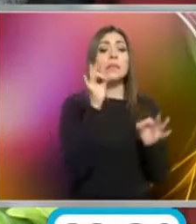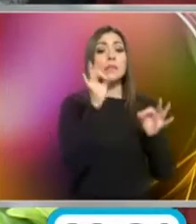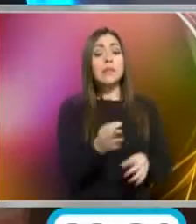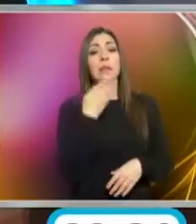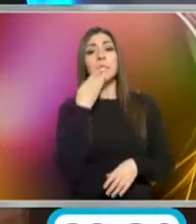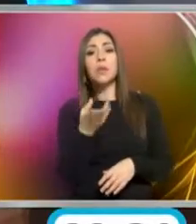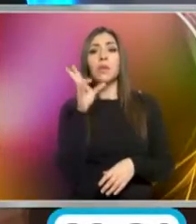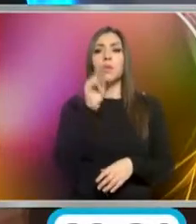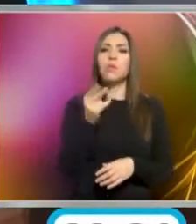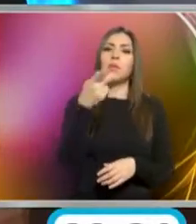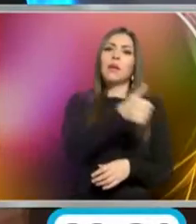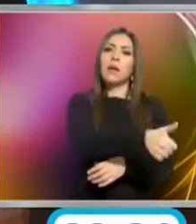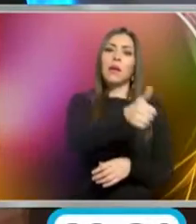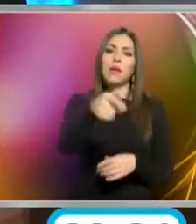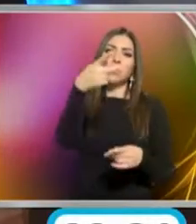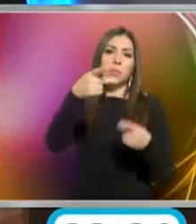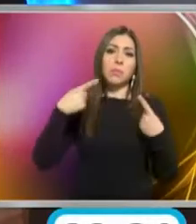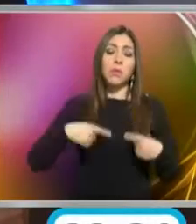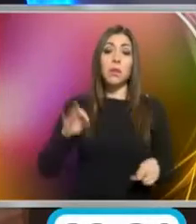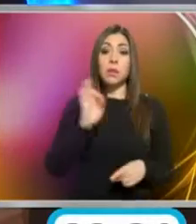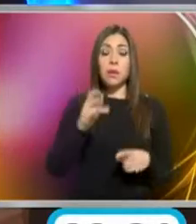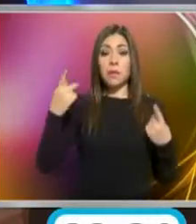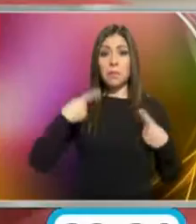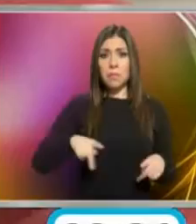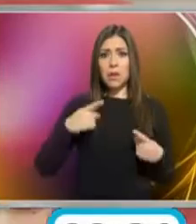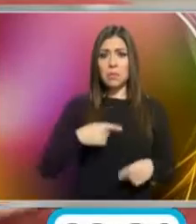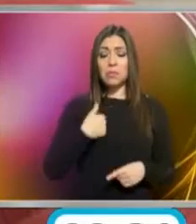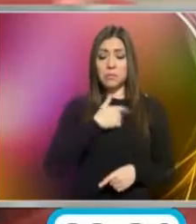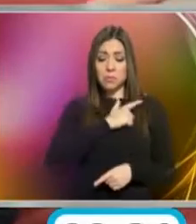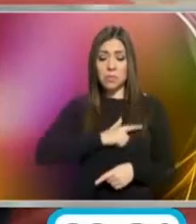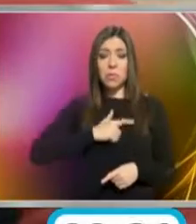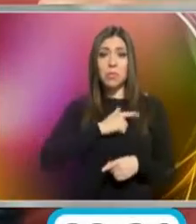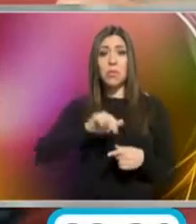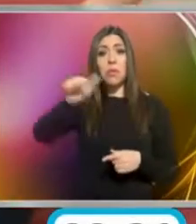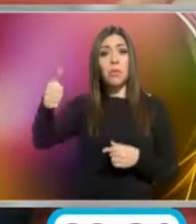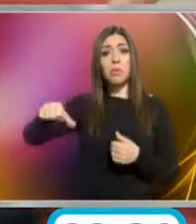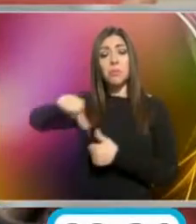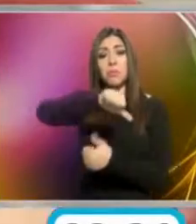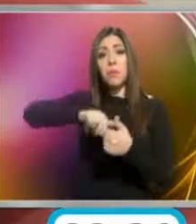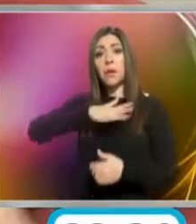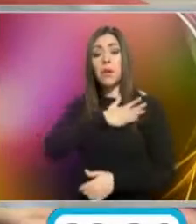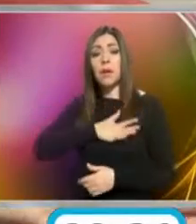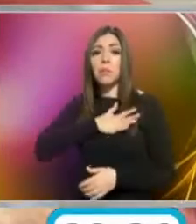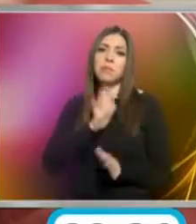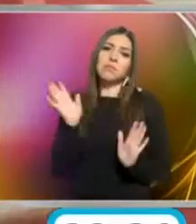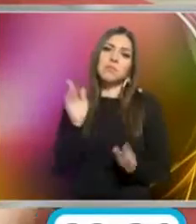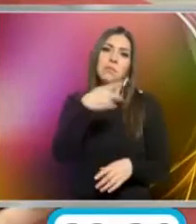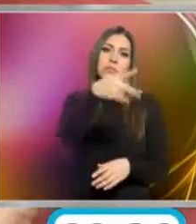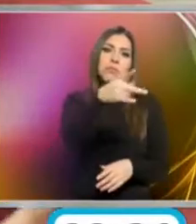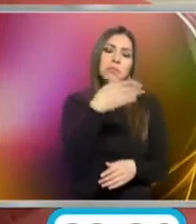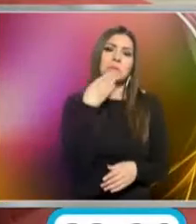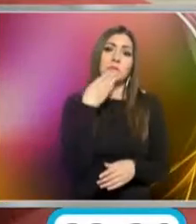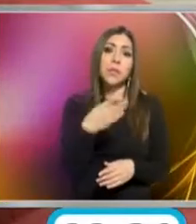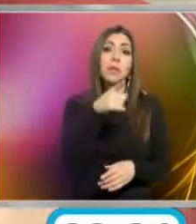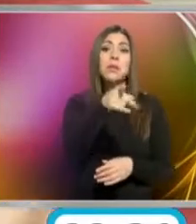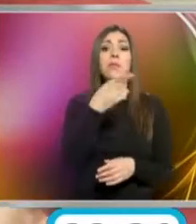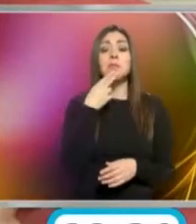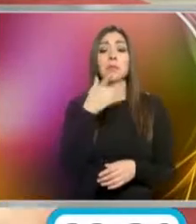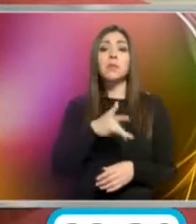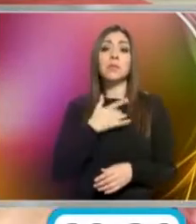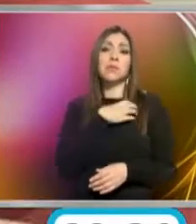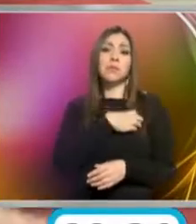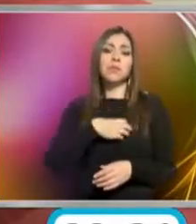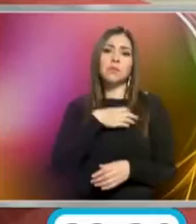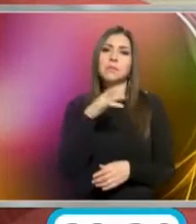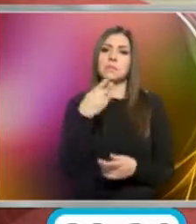vista personalísimo. Si la persona infiel es feliz siendo infiel, bueno, pues bien por ella, ¿no? O bien por él. Y si le funciona y así está